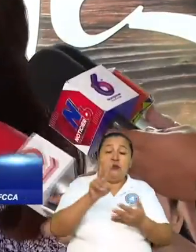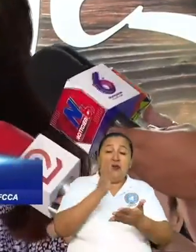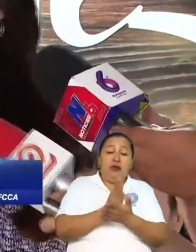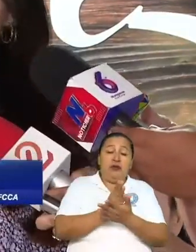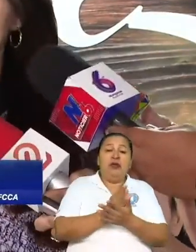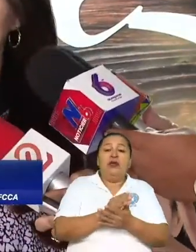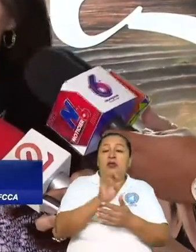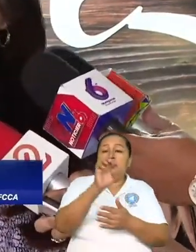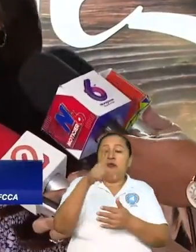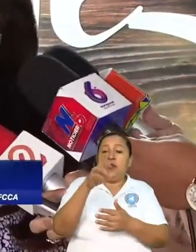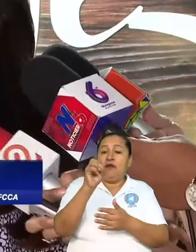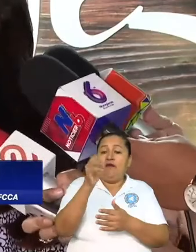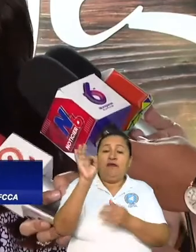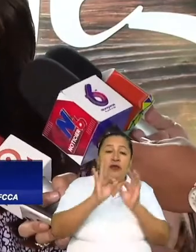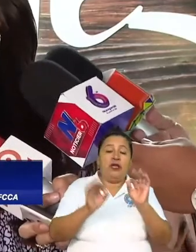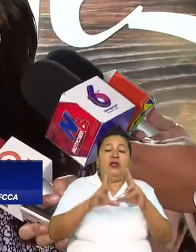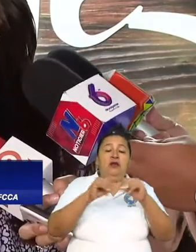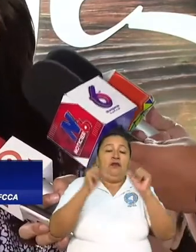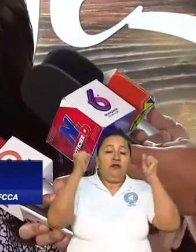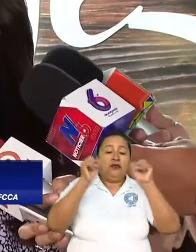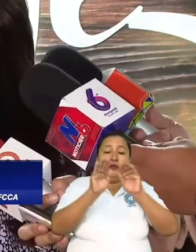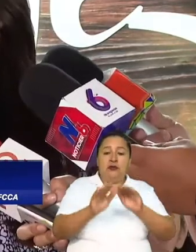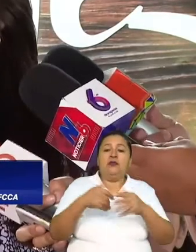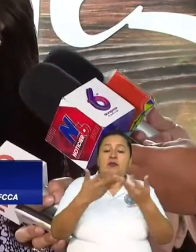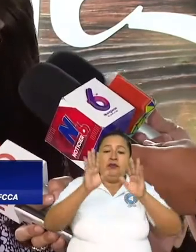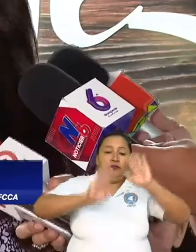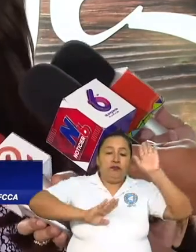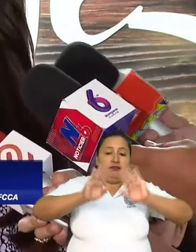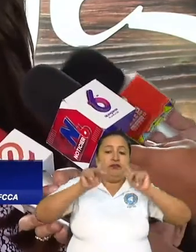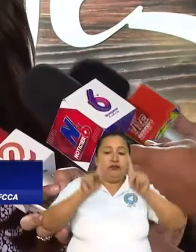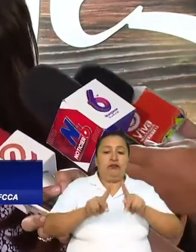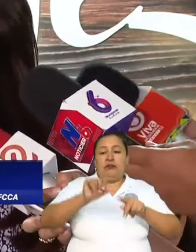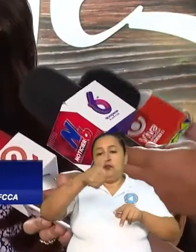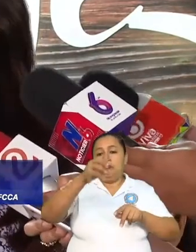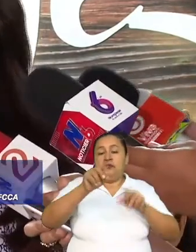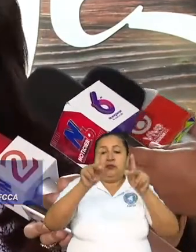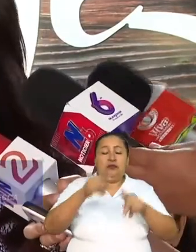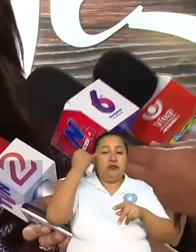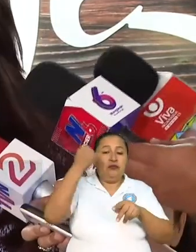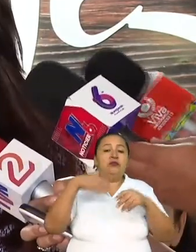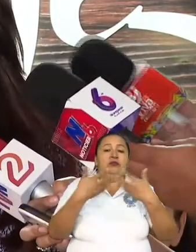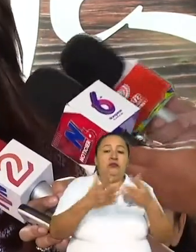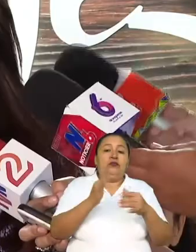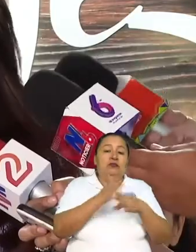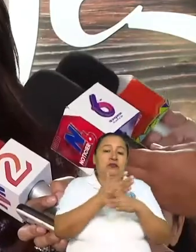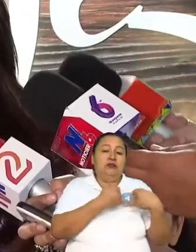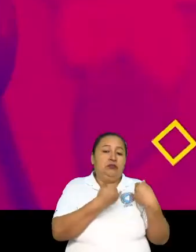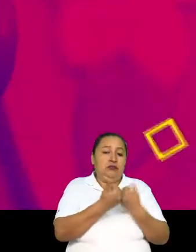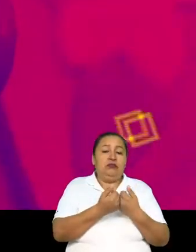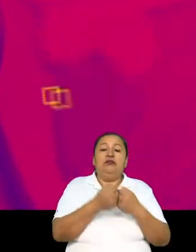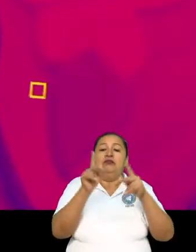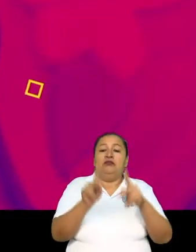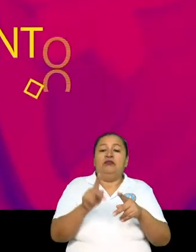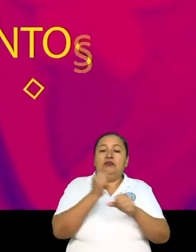la Expoferia Nicaragua Fuerza Bendita, además de que van a participar 60 emprendedores, también van a estar las instituciones presentes.